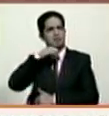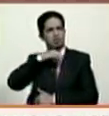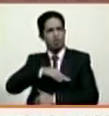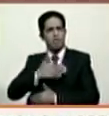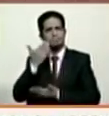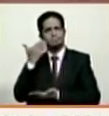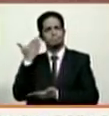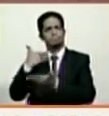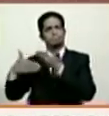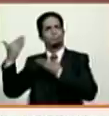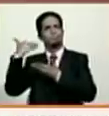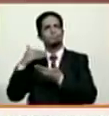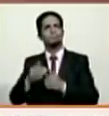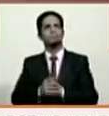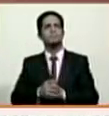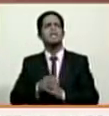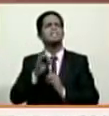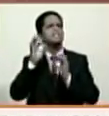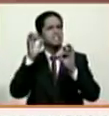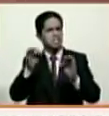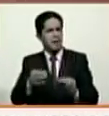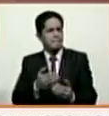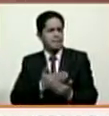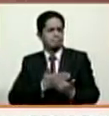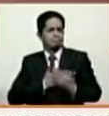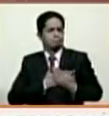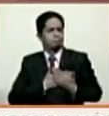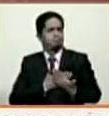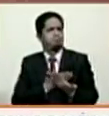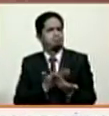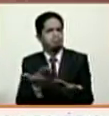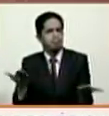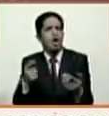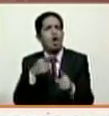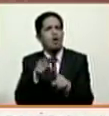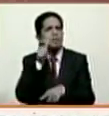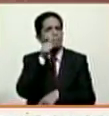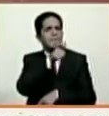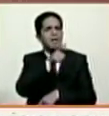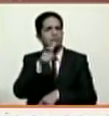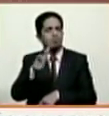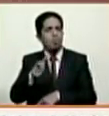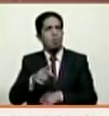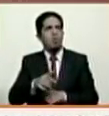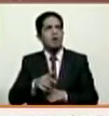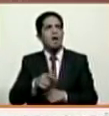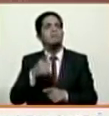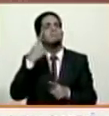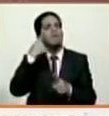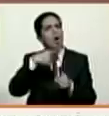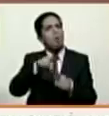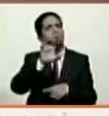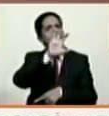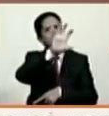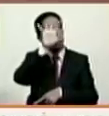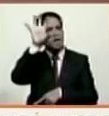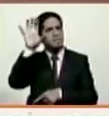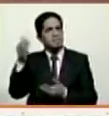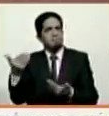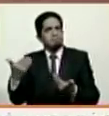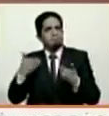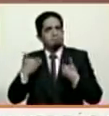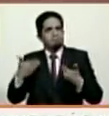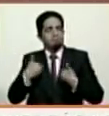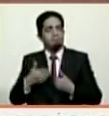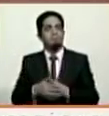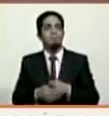ha tendido las manos hacia otros hermanos y hermanas, hacia otros pueblos que sufren. En